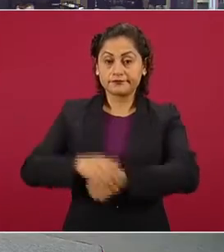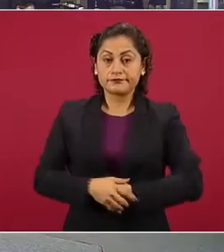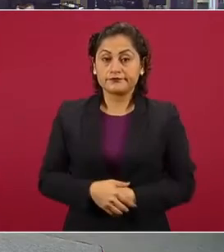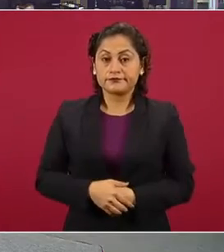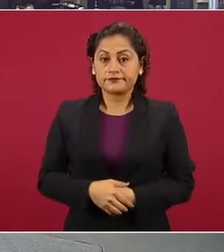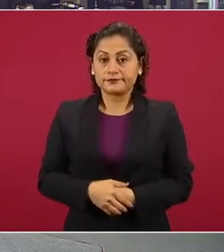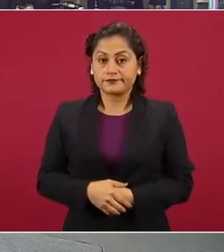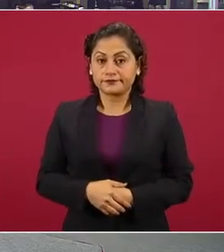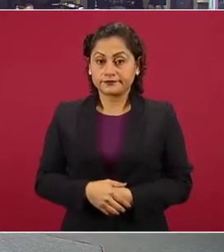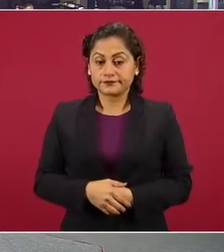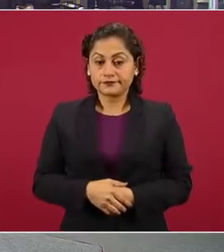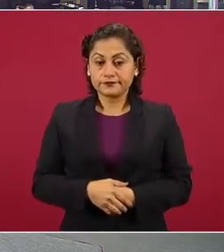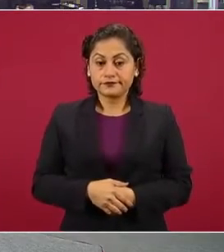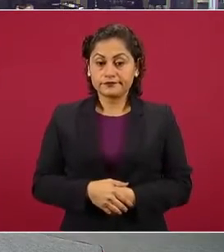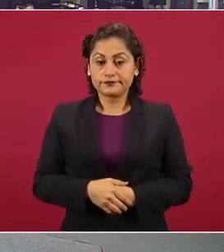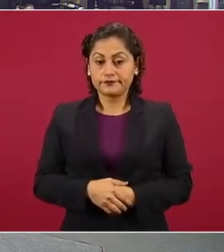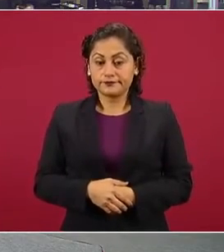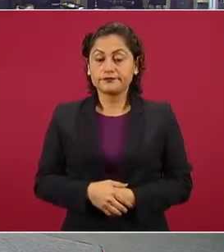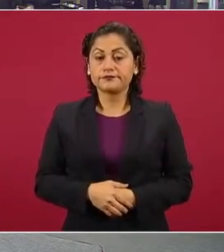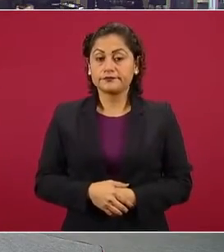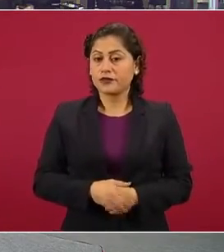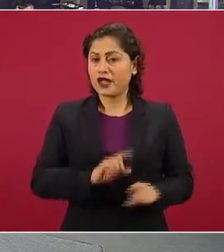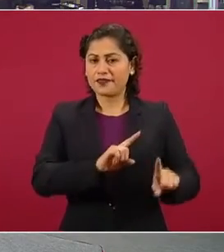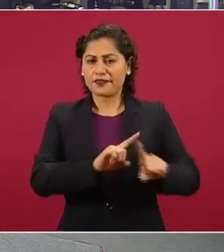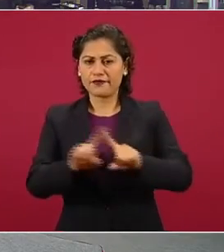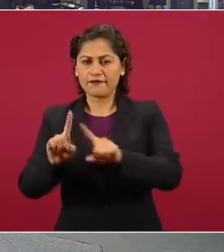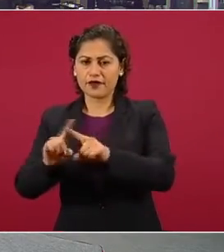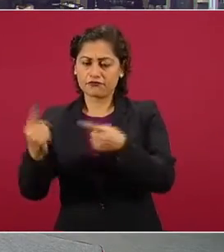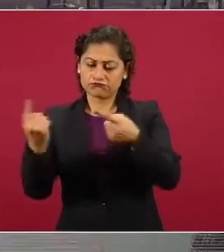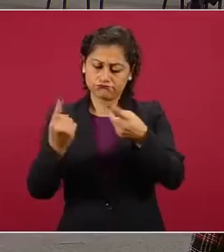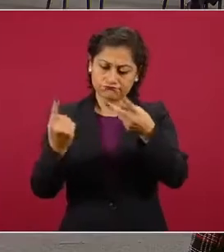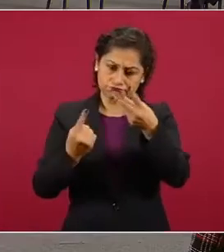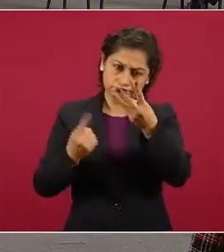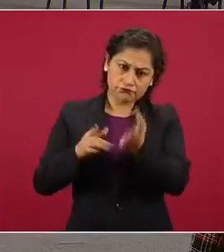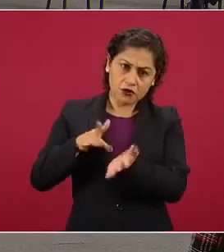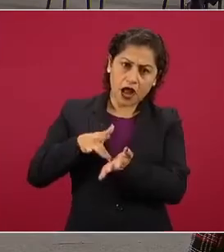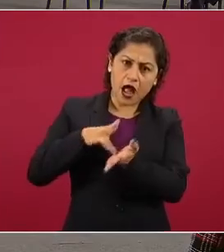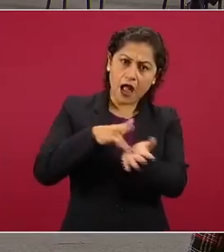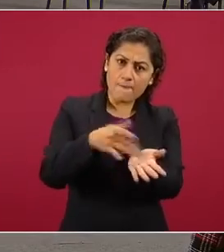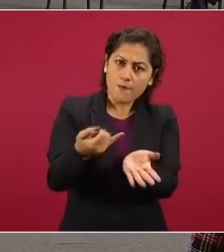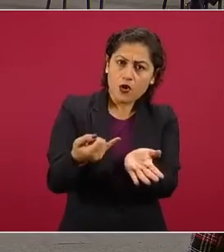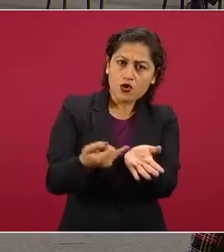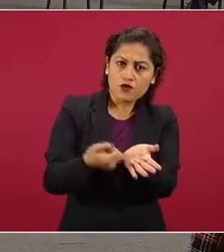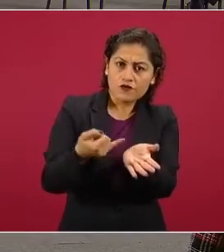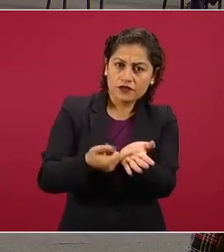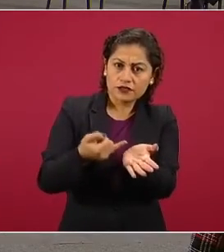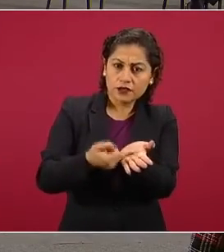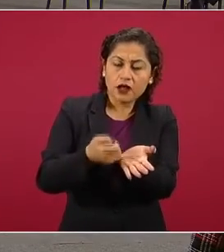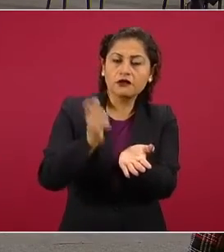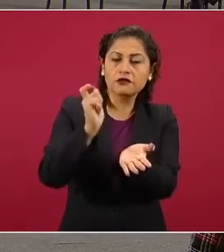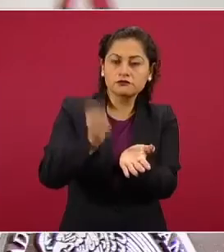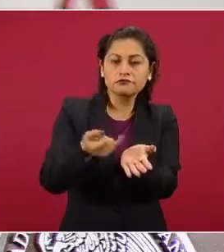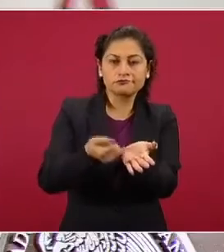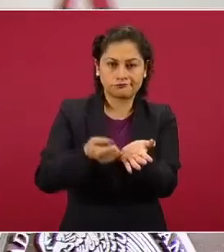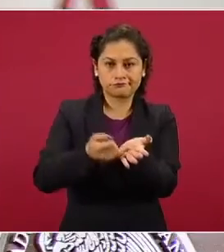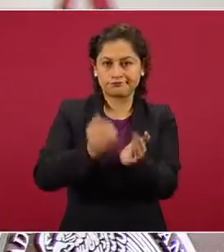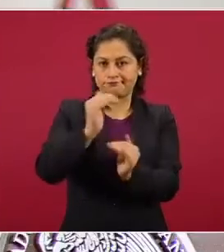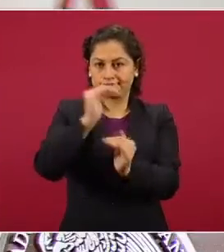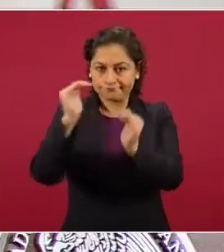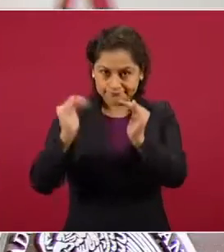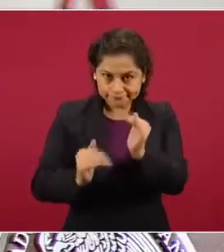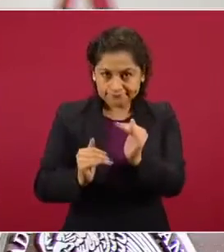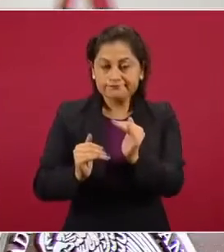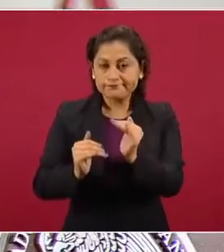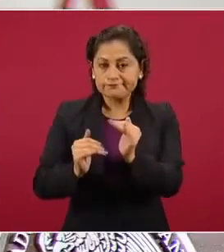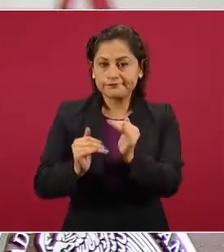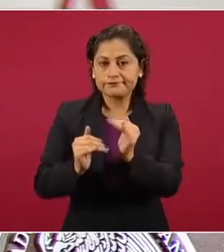estos estímulos fiscales y beneficios que incluyen no solamente reducciones en las tasas impositivas, sino